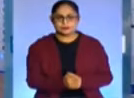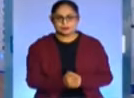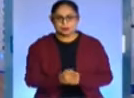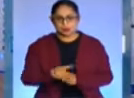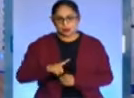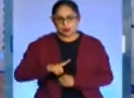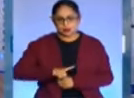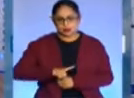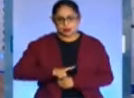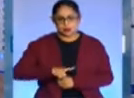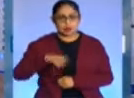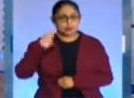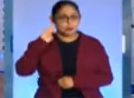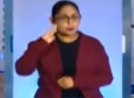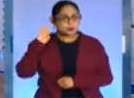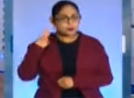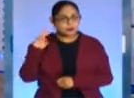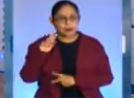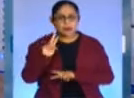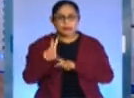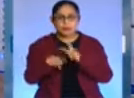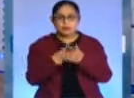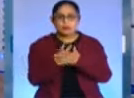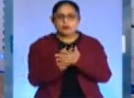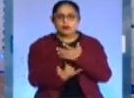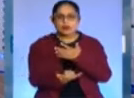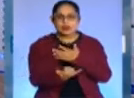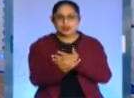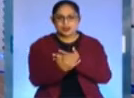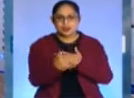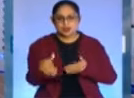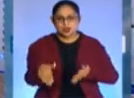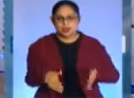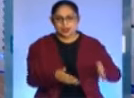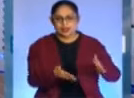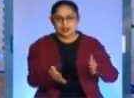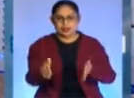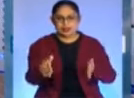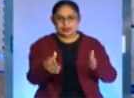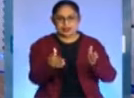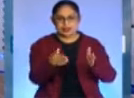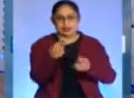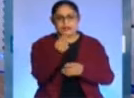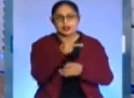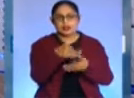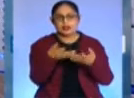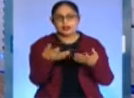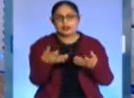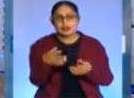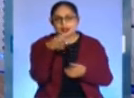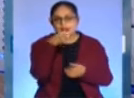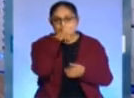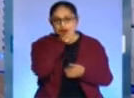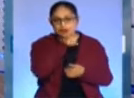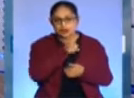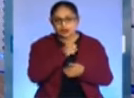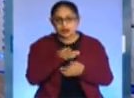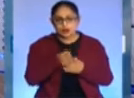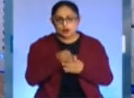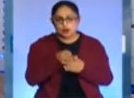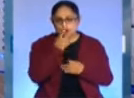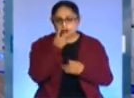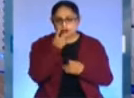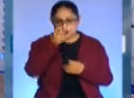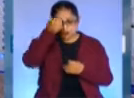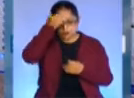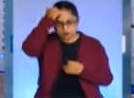El gobierno de Michoacán irá por proyectos carreteros para la región de Tierra Caliente. Así lo anunció esta mañana el jefe del Ejecutivo, Alfredo